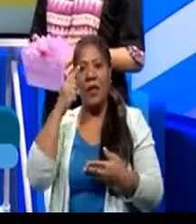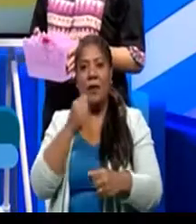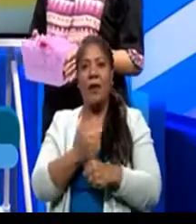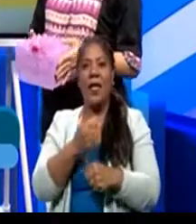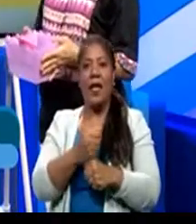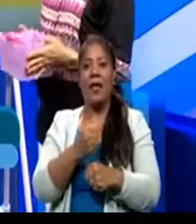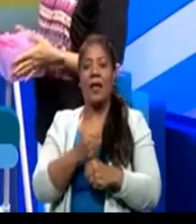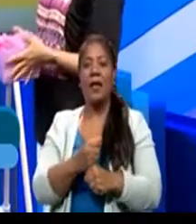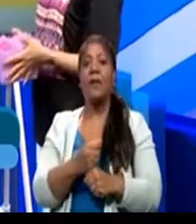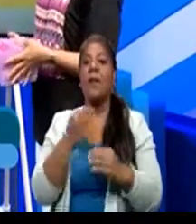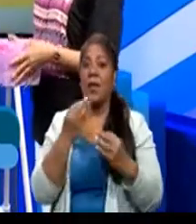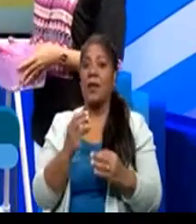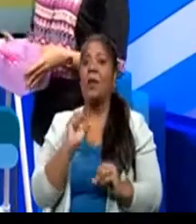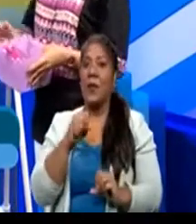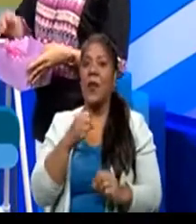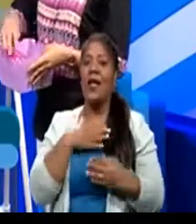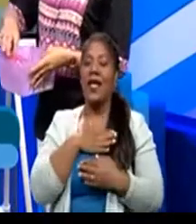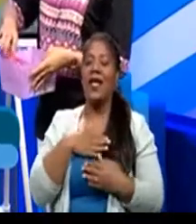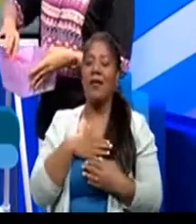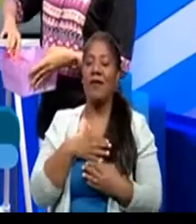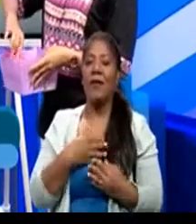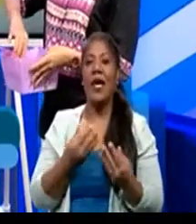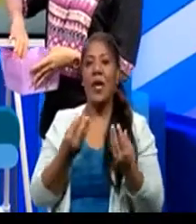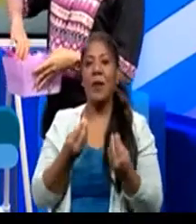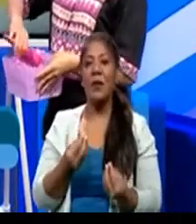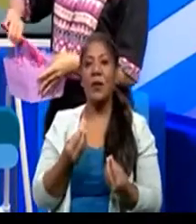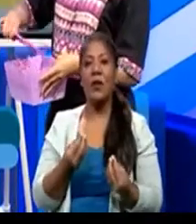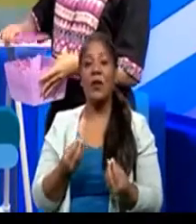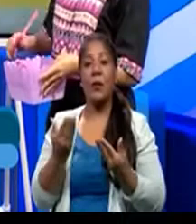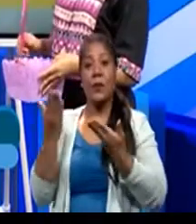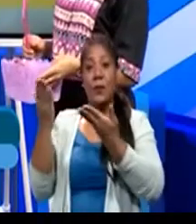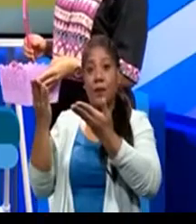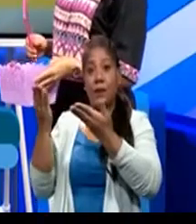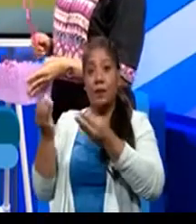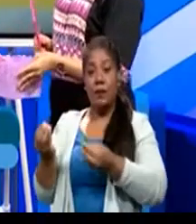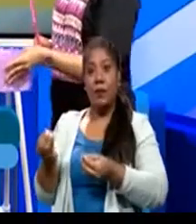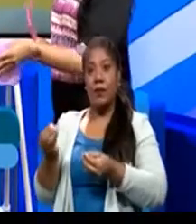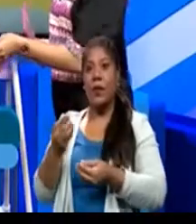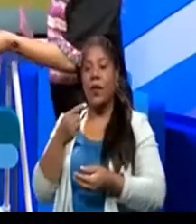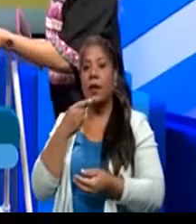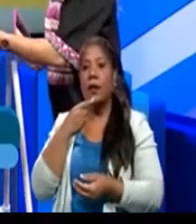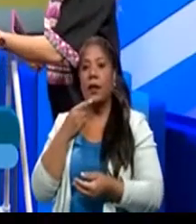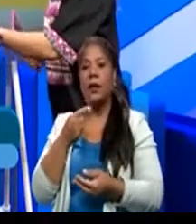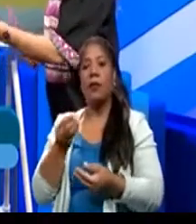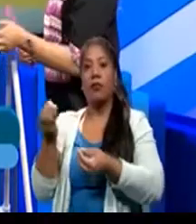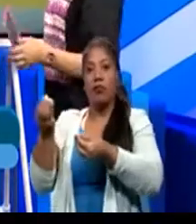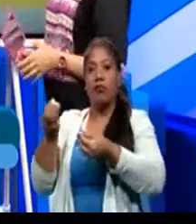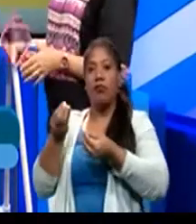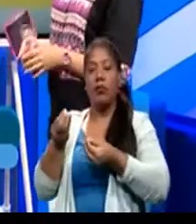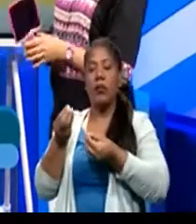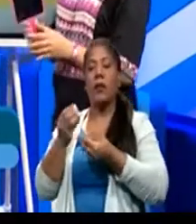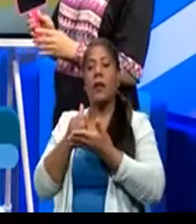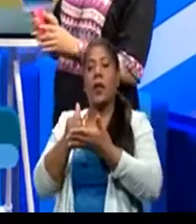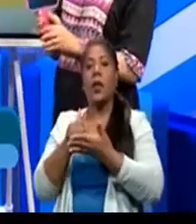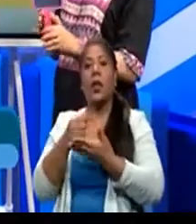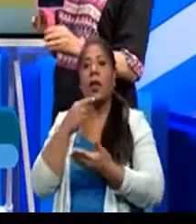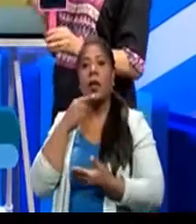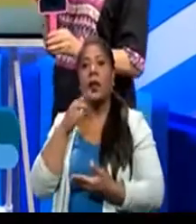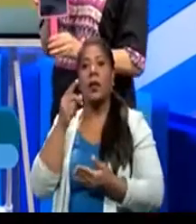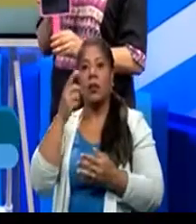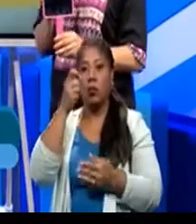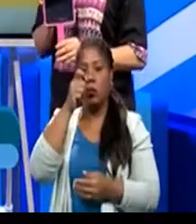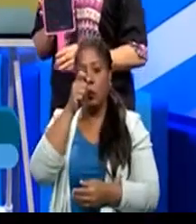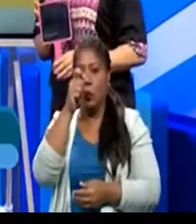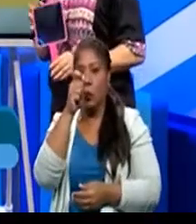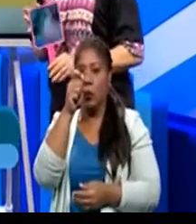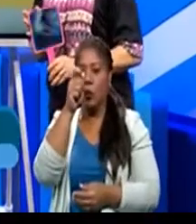encanta. De cosas divertidas. Ok. Bueno, aquí traigo, ¿verdad?, un espejo. ¿Quieres que te agarre aquí? Sí, muchas gracias, maestra. Aquí tenemos,